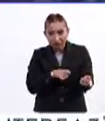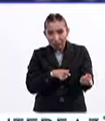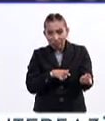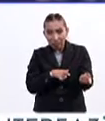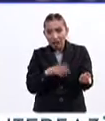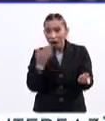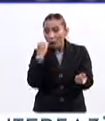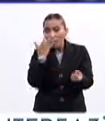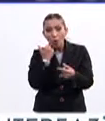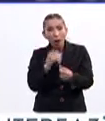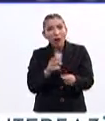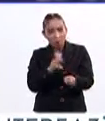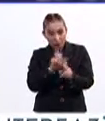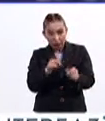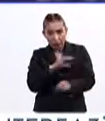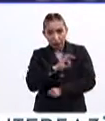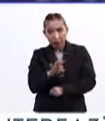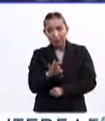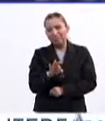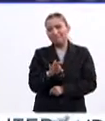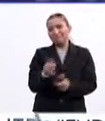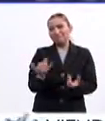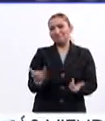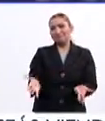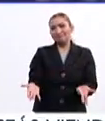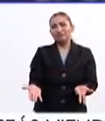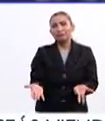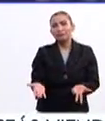tiene alimentación, que no tiene